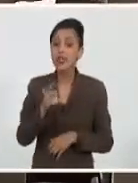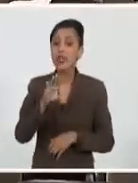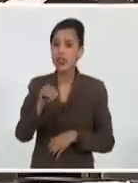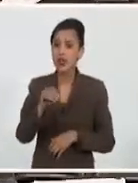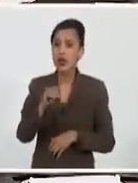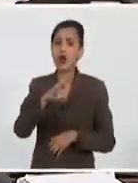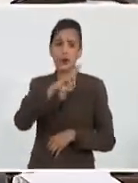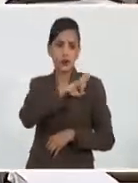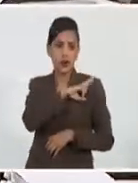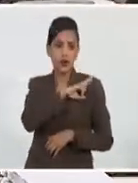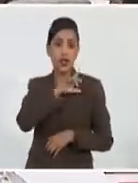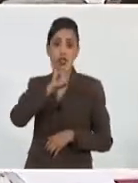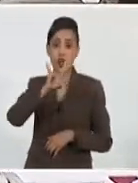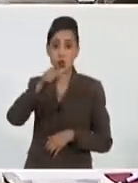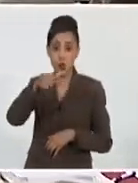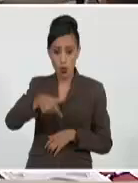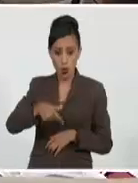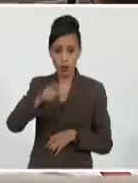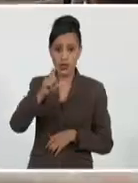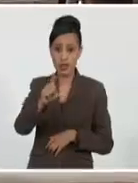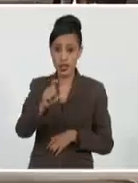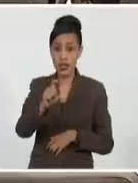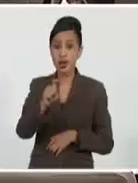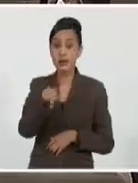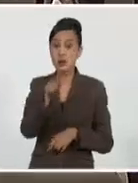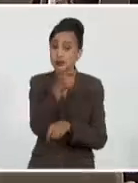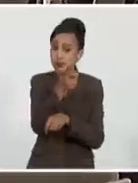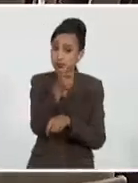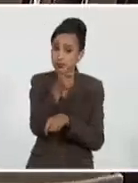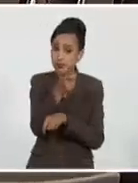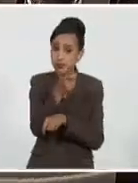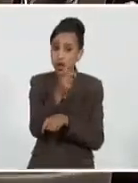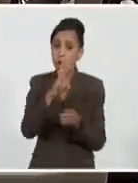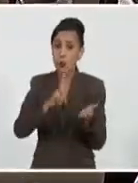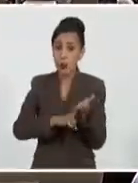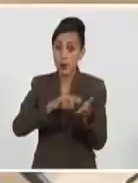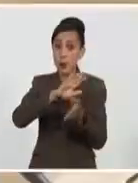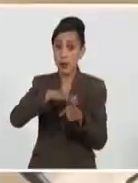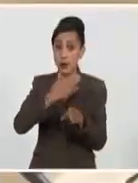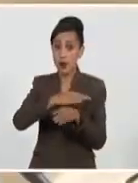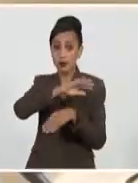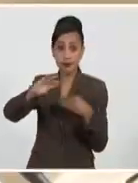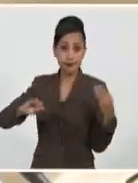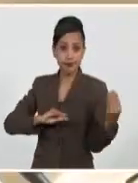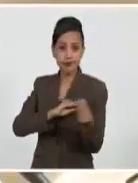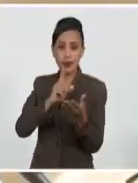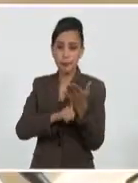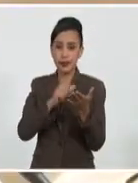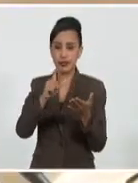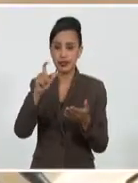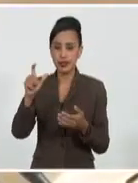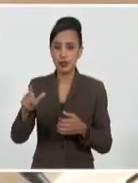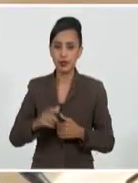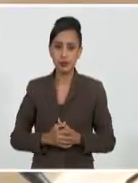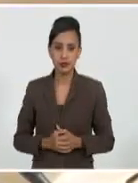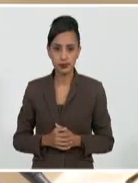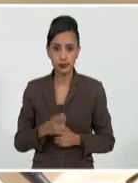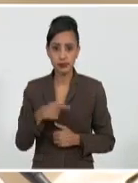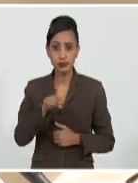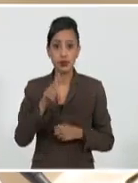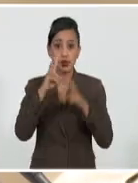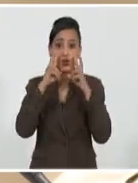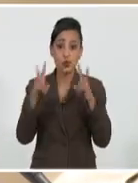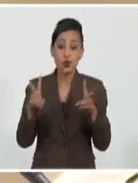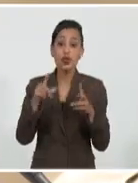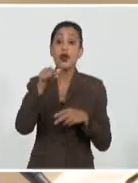de Jóvenes Comunistas en la formación de los militantes para pasar a las filas del partido. De cómo durante su vida como militante en el